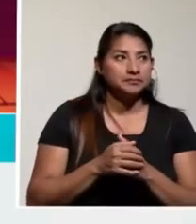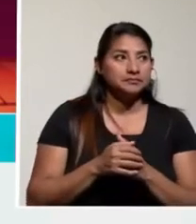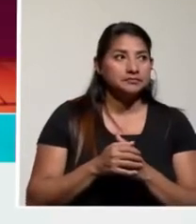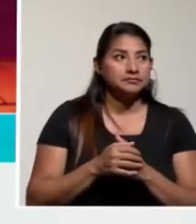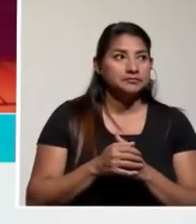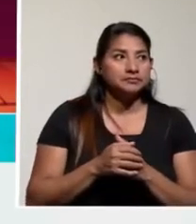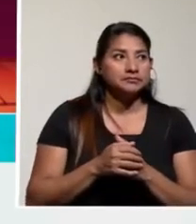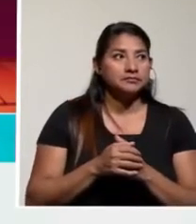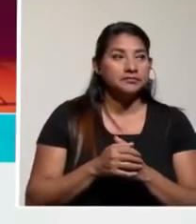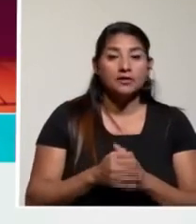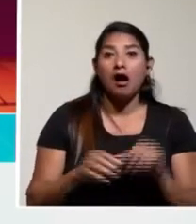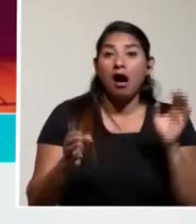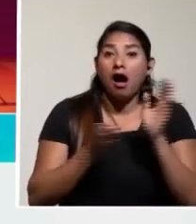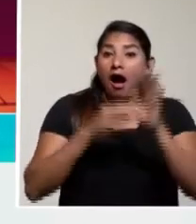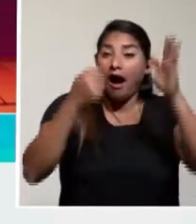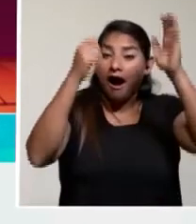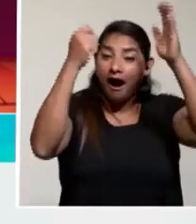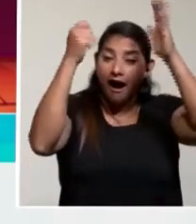Viene. ¡Pandereta!